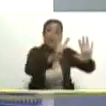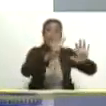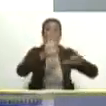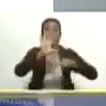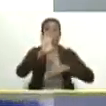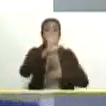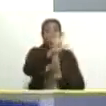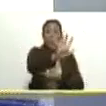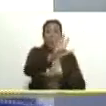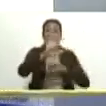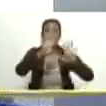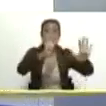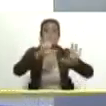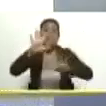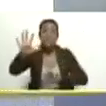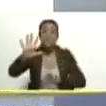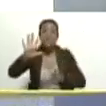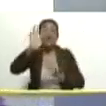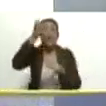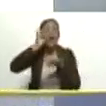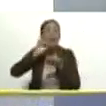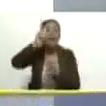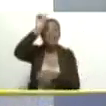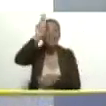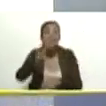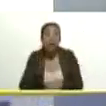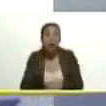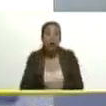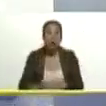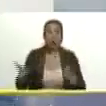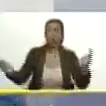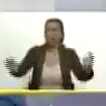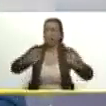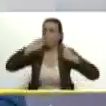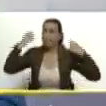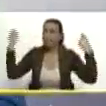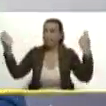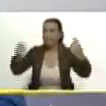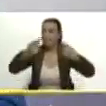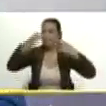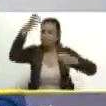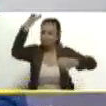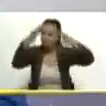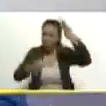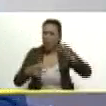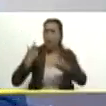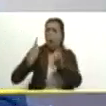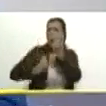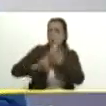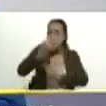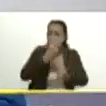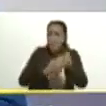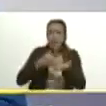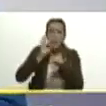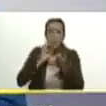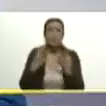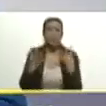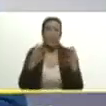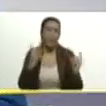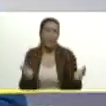995 kilos de café diario. Esto quiere decir que este es el evento de exposición económica. Este es el